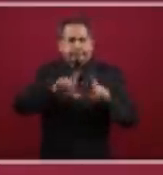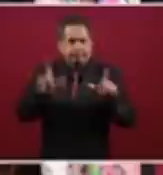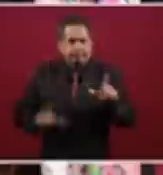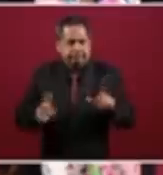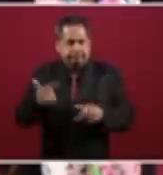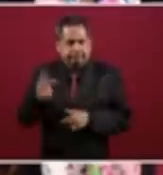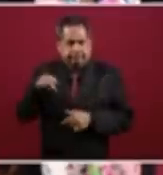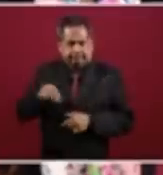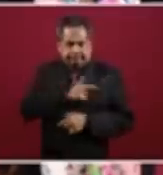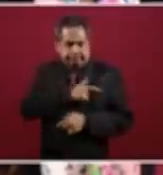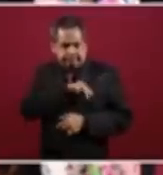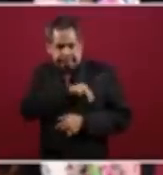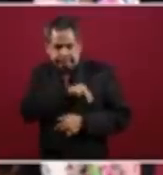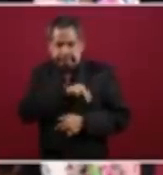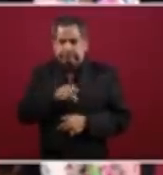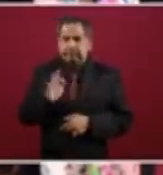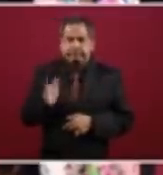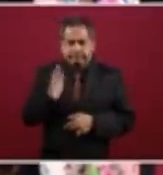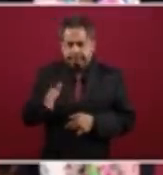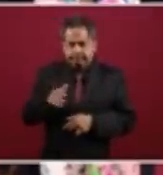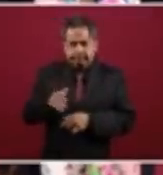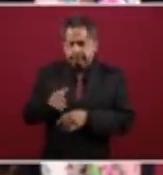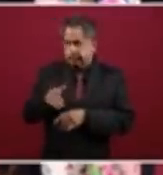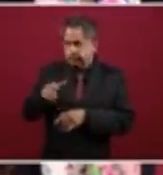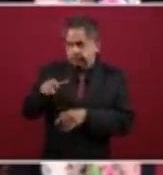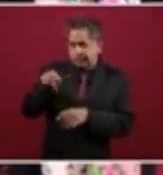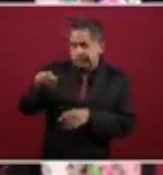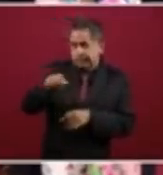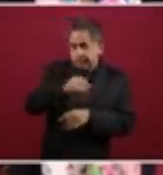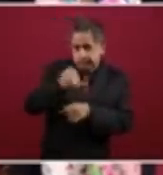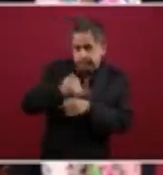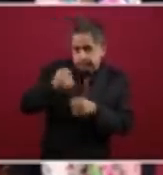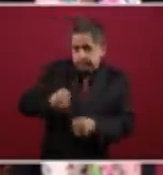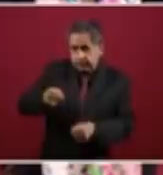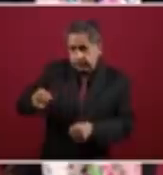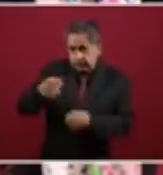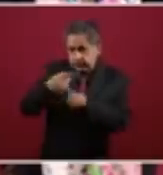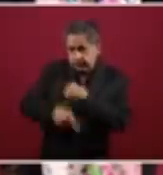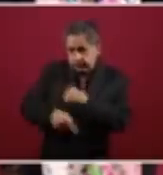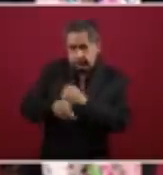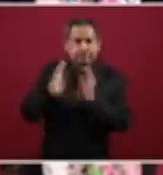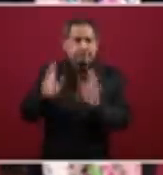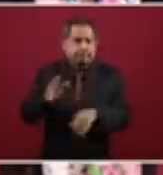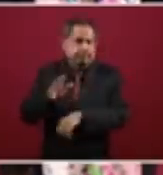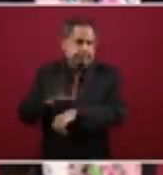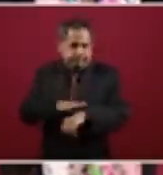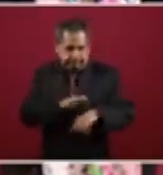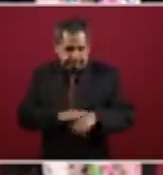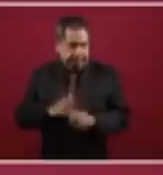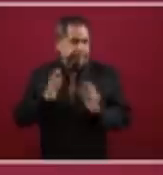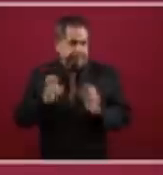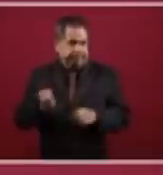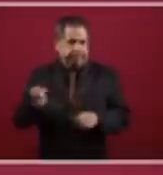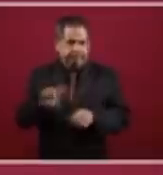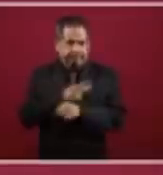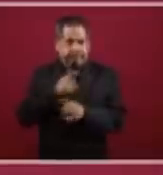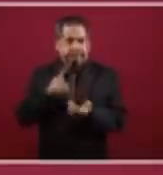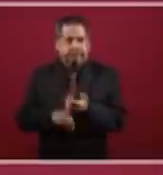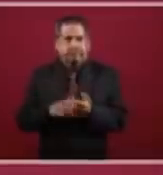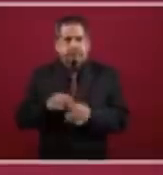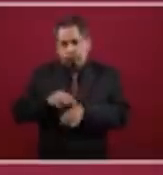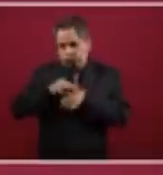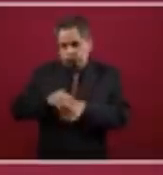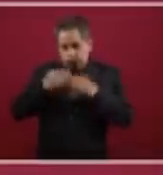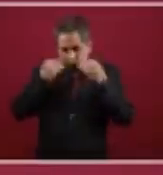tenemos de inseguridad de los puntos, y digamos este es el informe de la situación que hemos